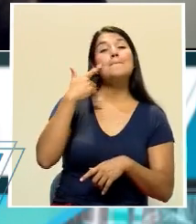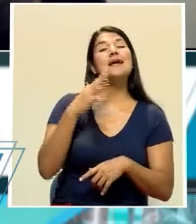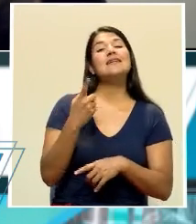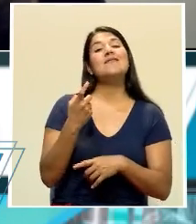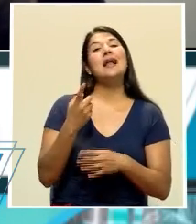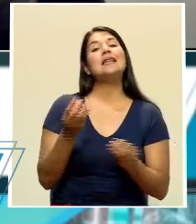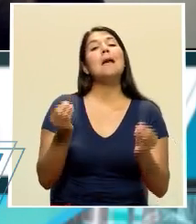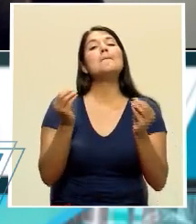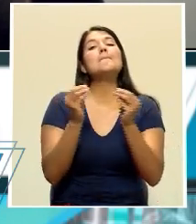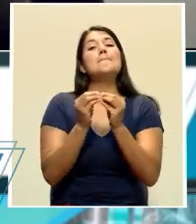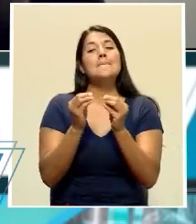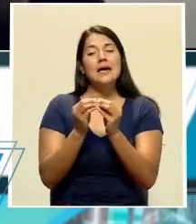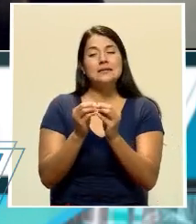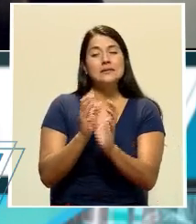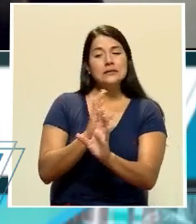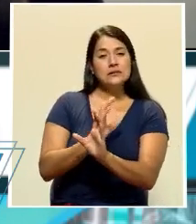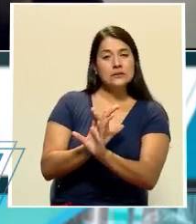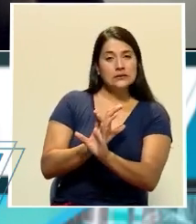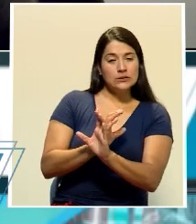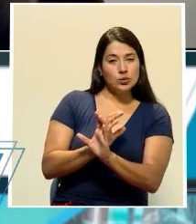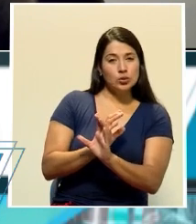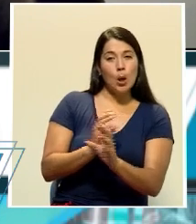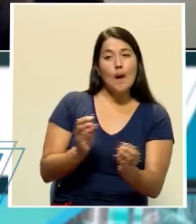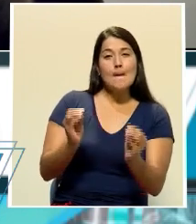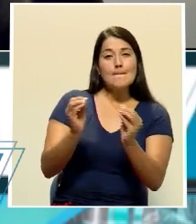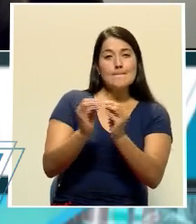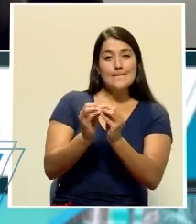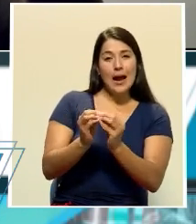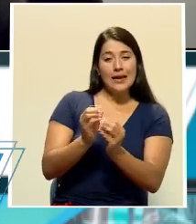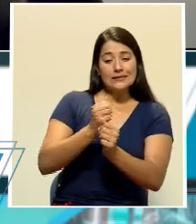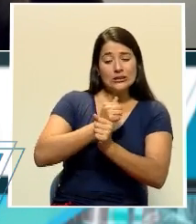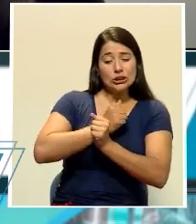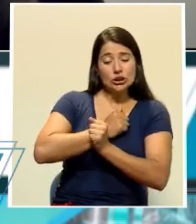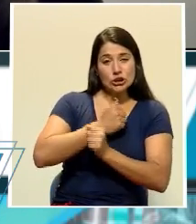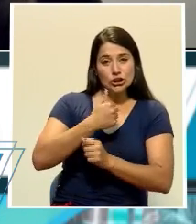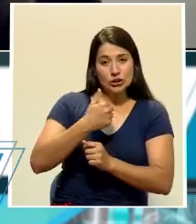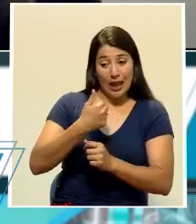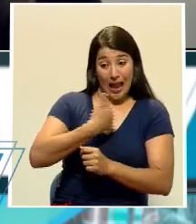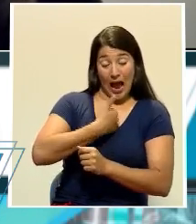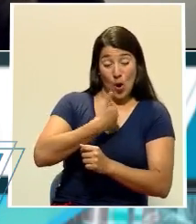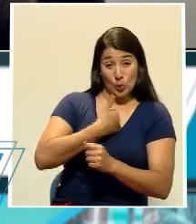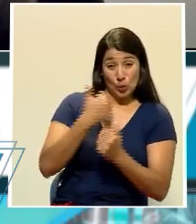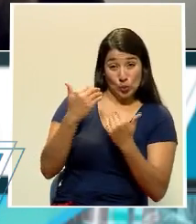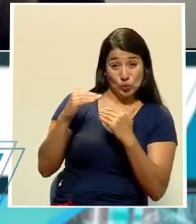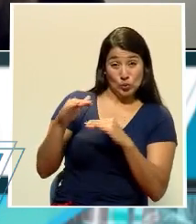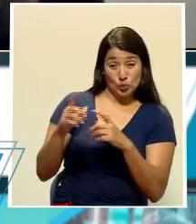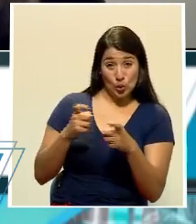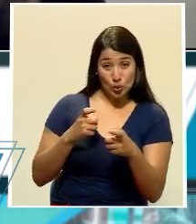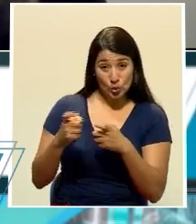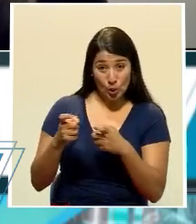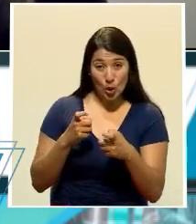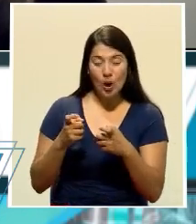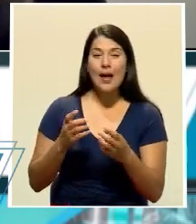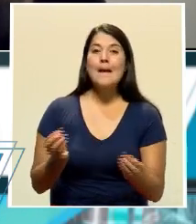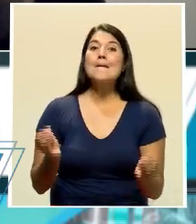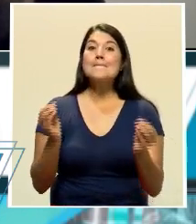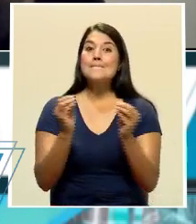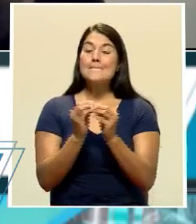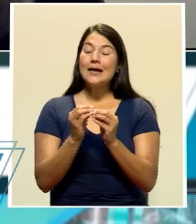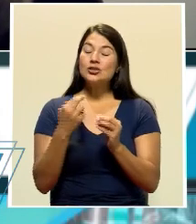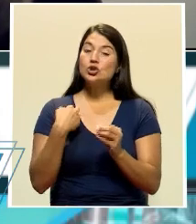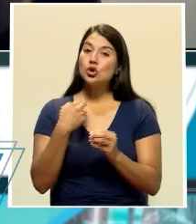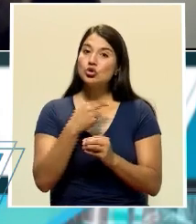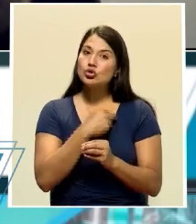un poco más de contención, de autocontención, de autolimitación, sobre todo cuando estamos en